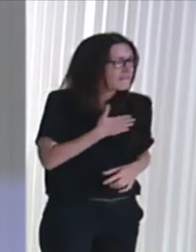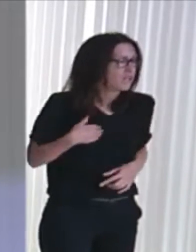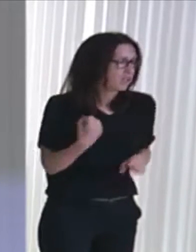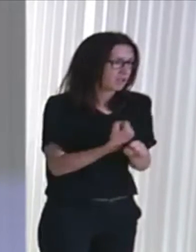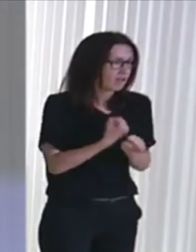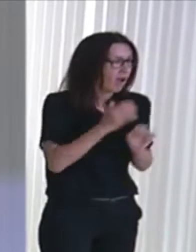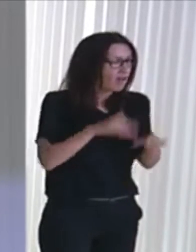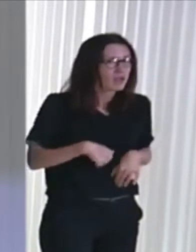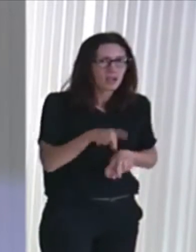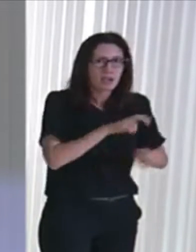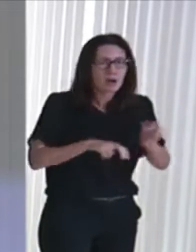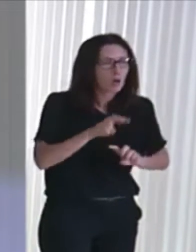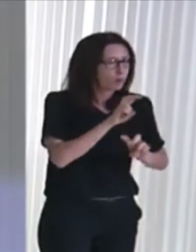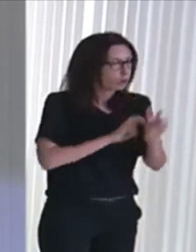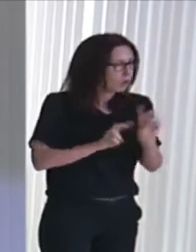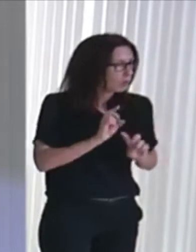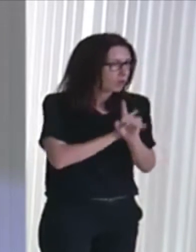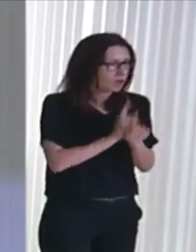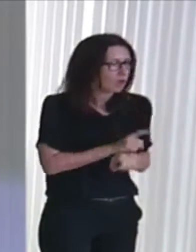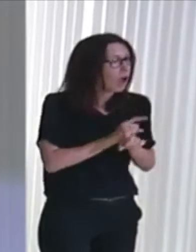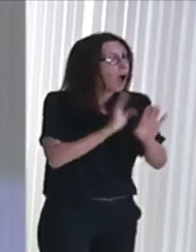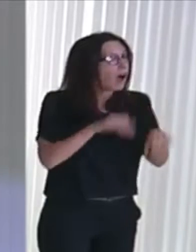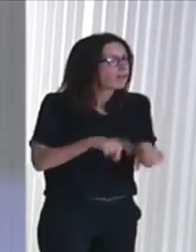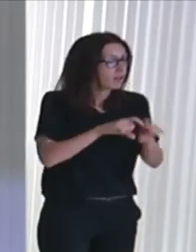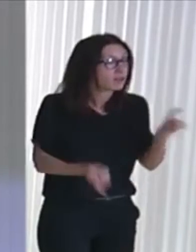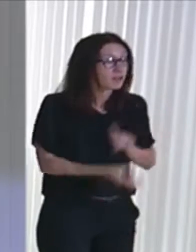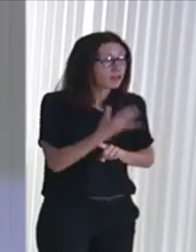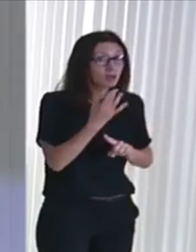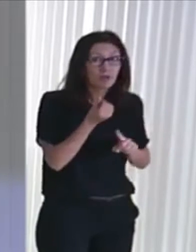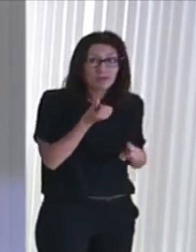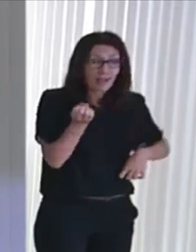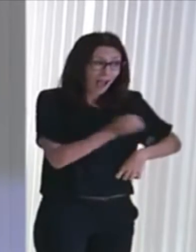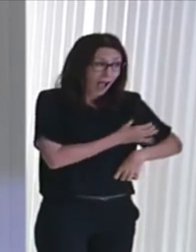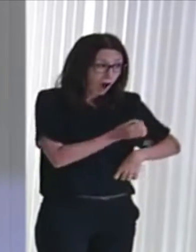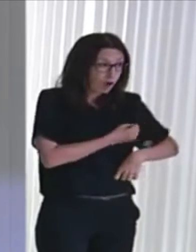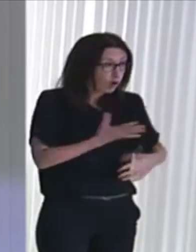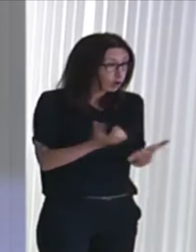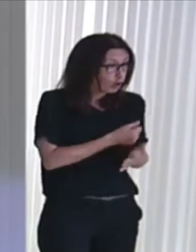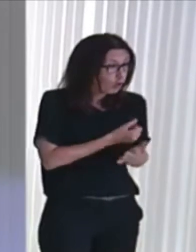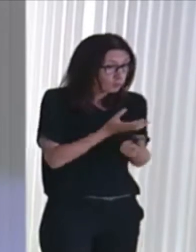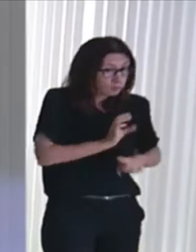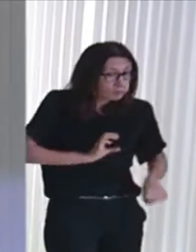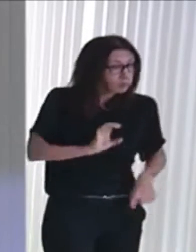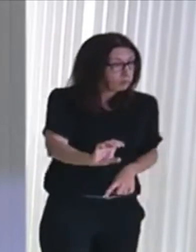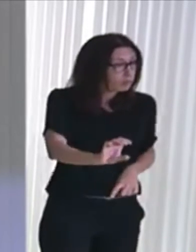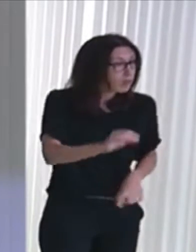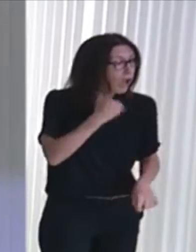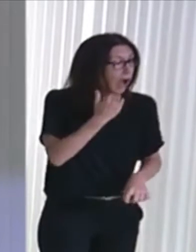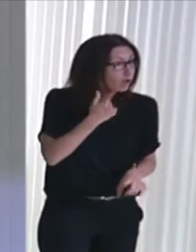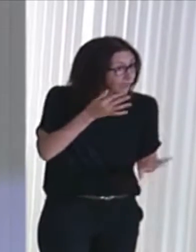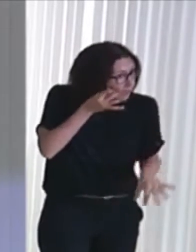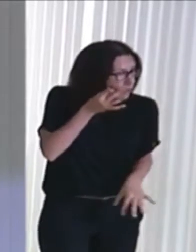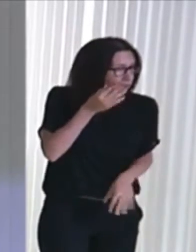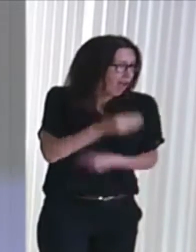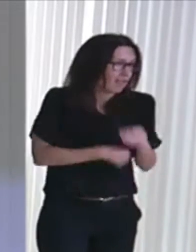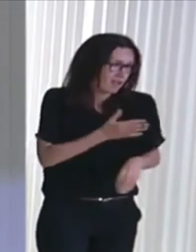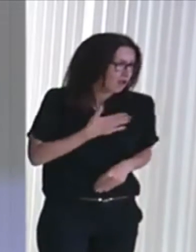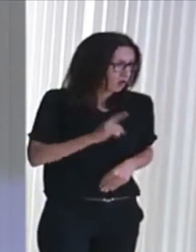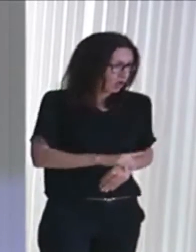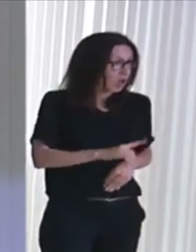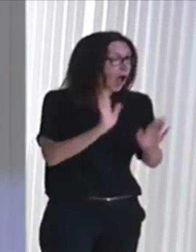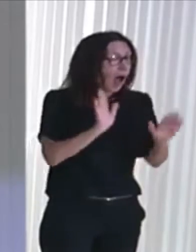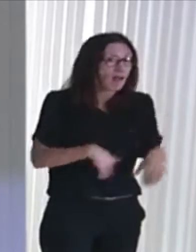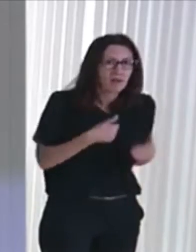como no lo encontraban, entonces emprendían. Entonces, todos sus ahorros, todo lo que tenían, lo estaban poniendo en algo que realmente no querían hacer. Eso te lleva al